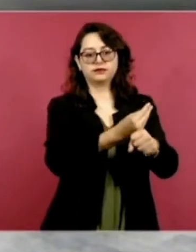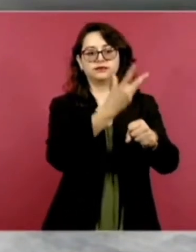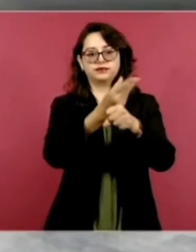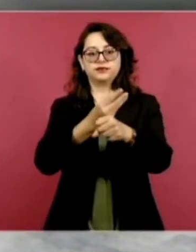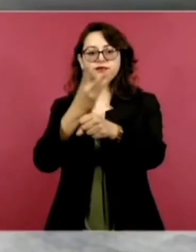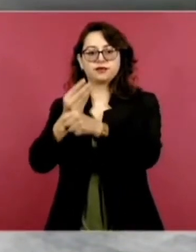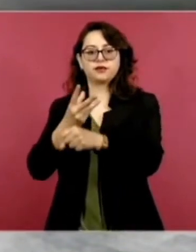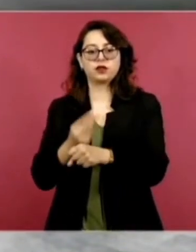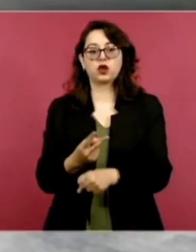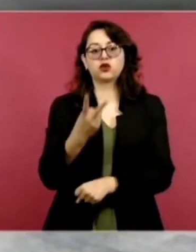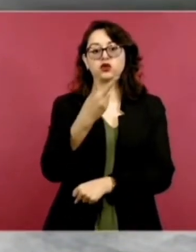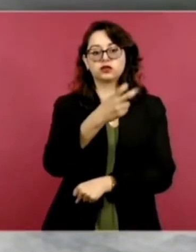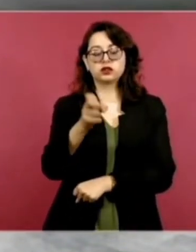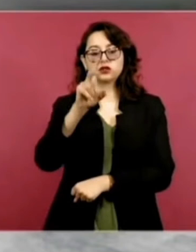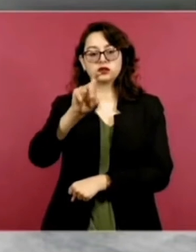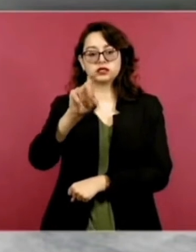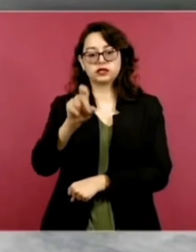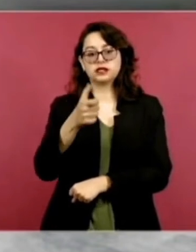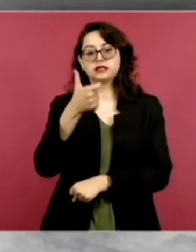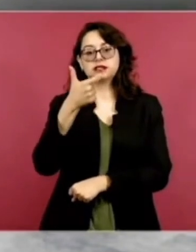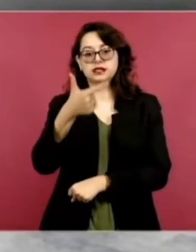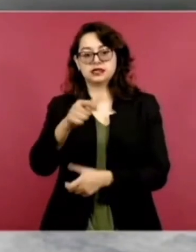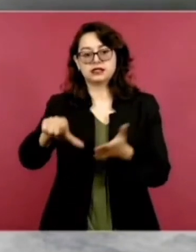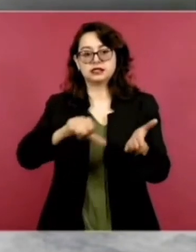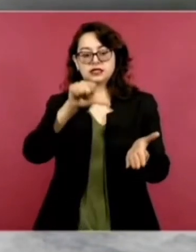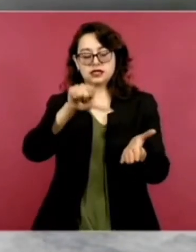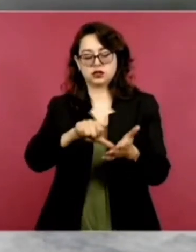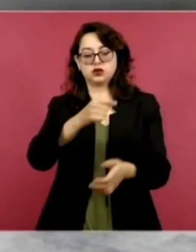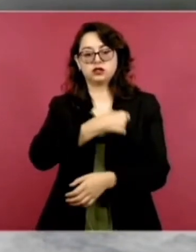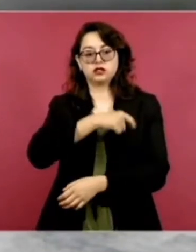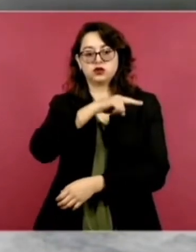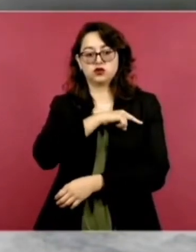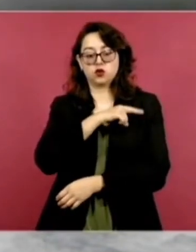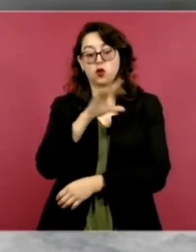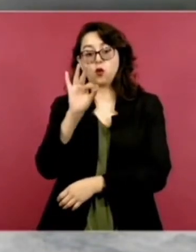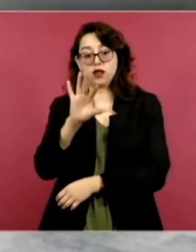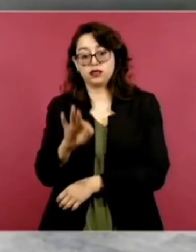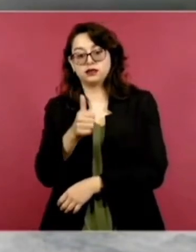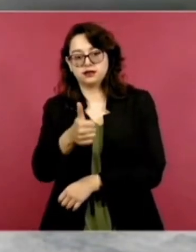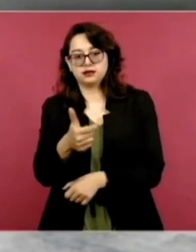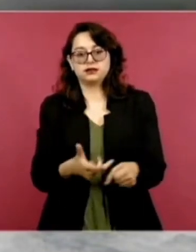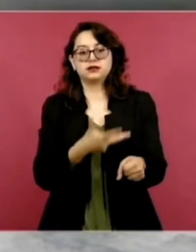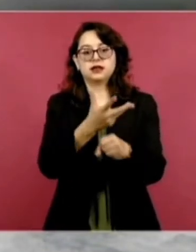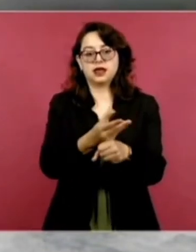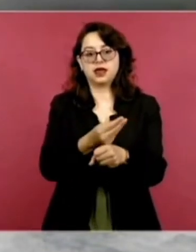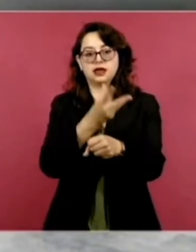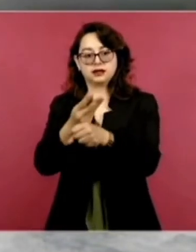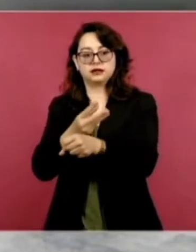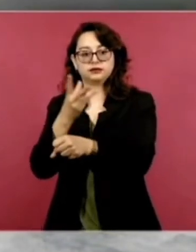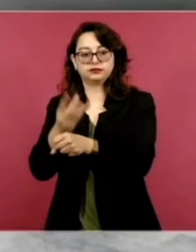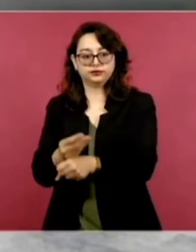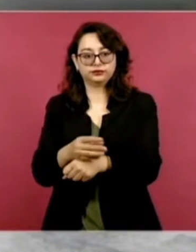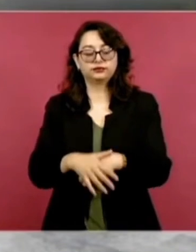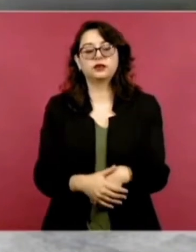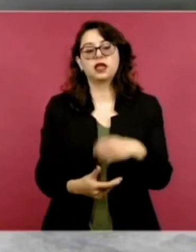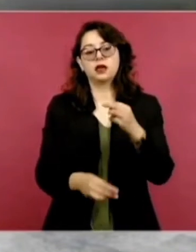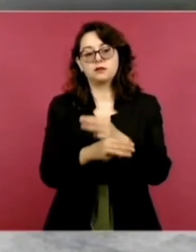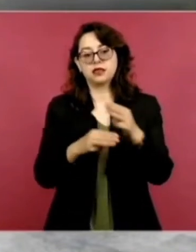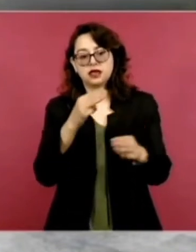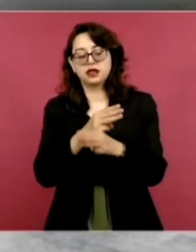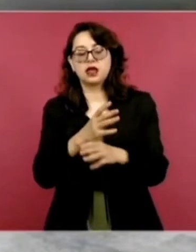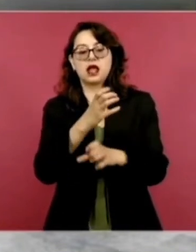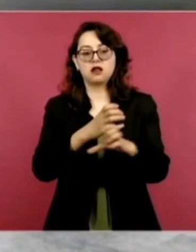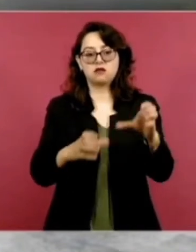de 237 centros de salud. Se ha adquirido equipo médico para 10 de estos 13 hospitales y